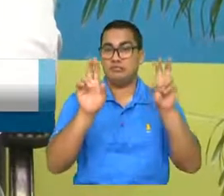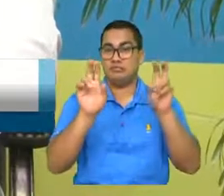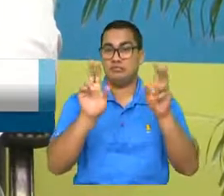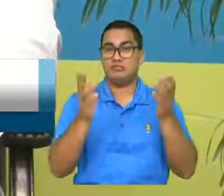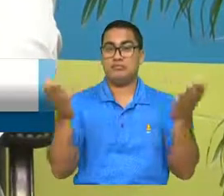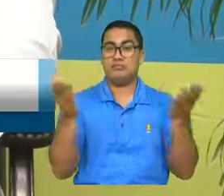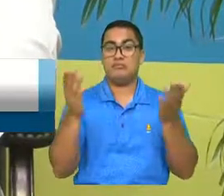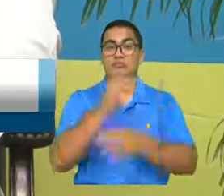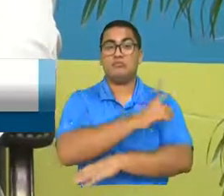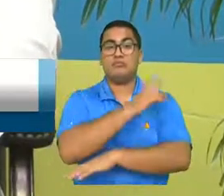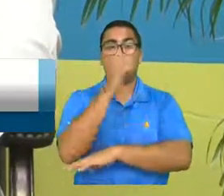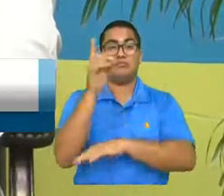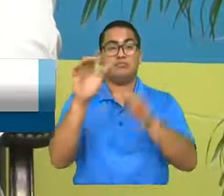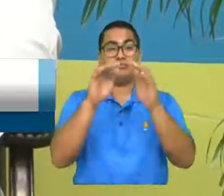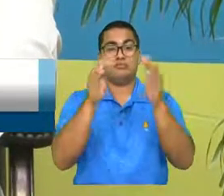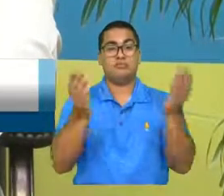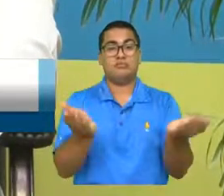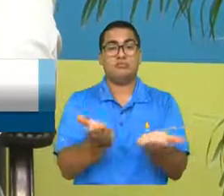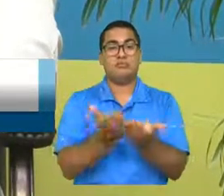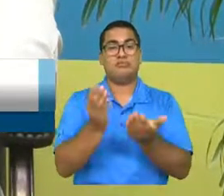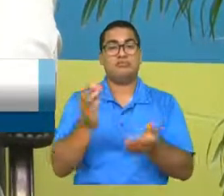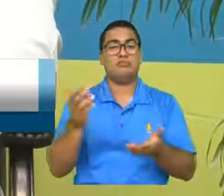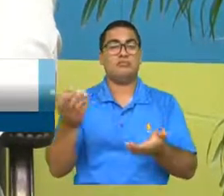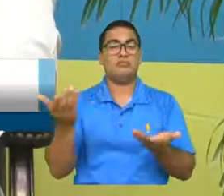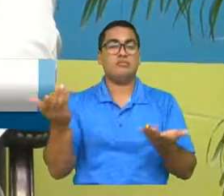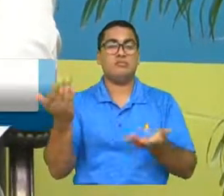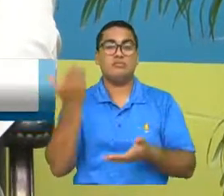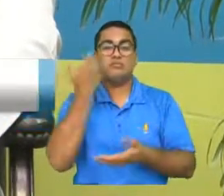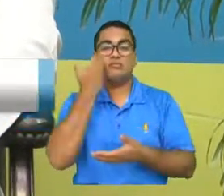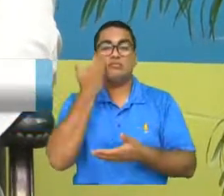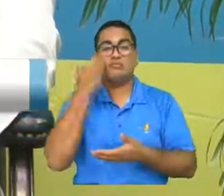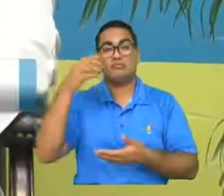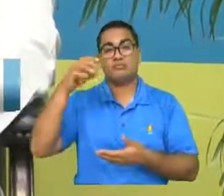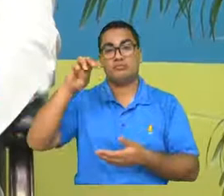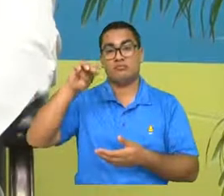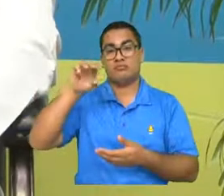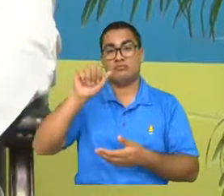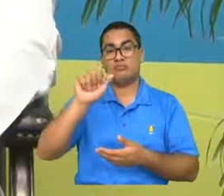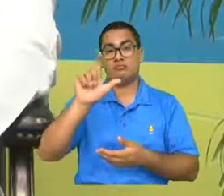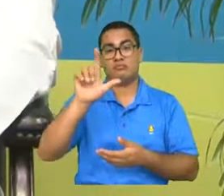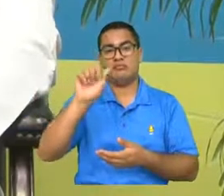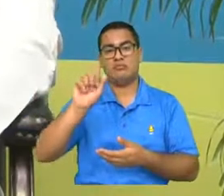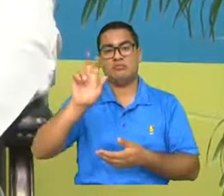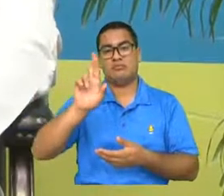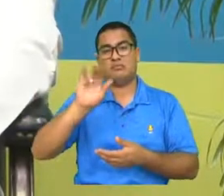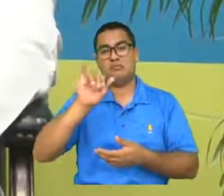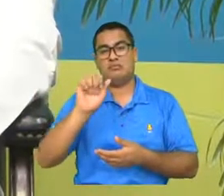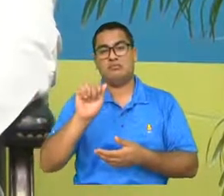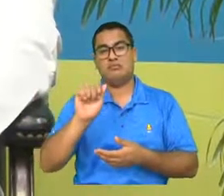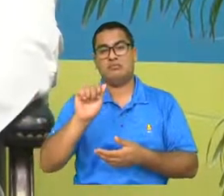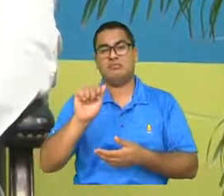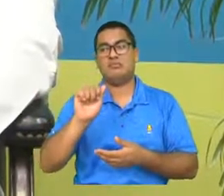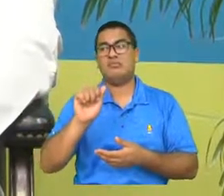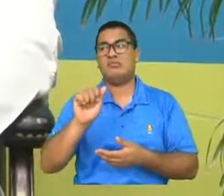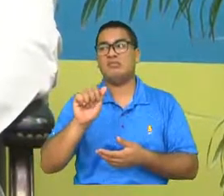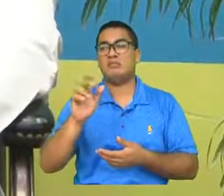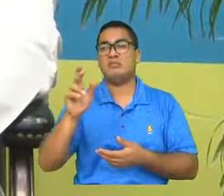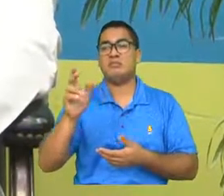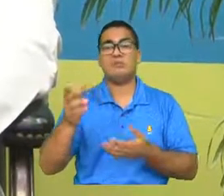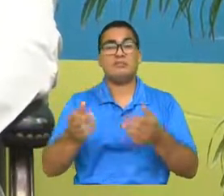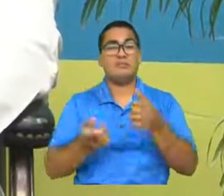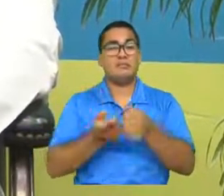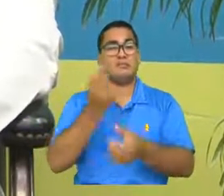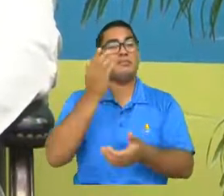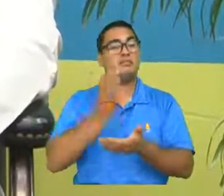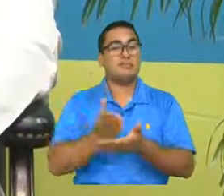Día Mundial contra la Malaria, se le conoce como paludismo también, pero la palabra inicialmente